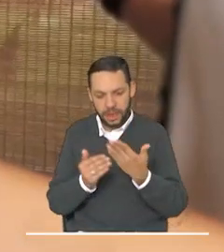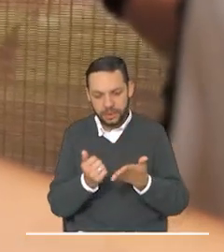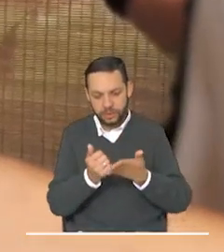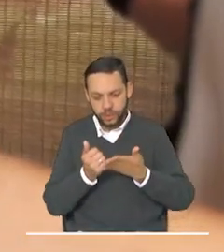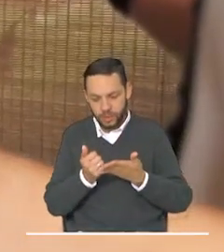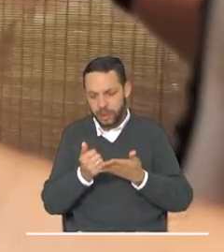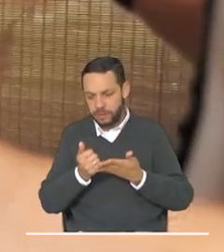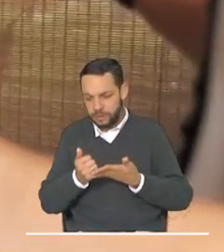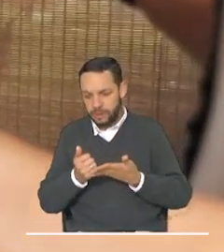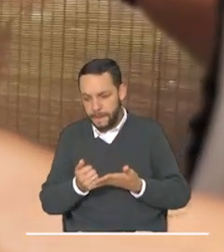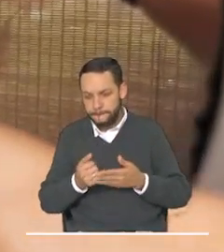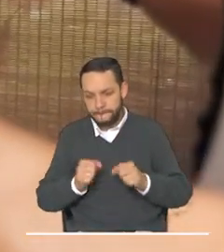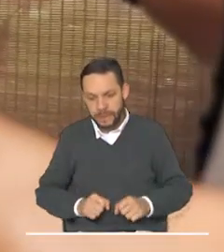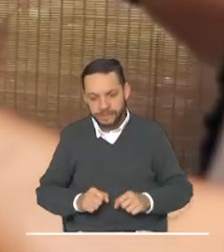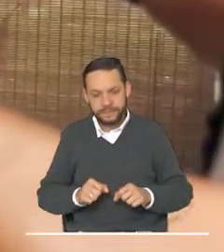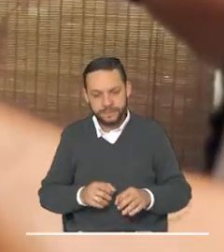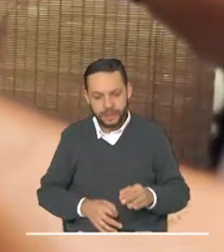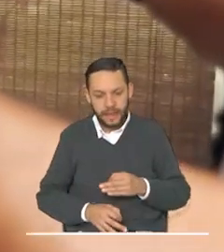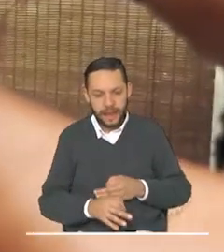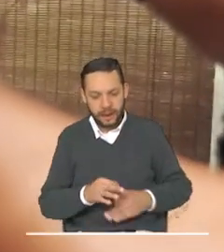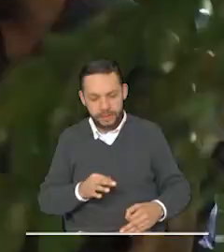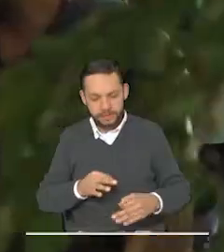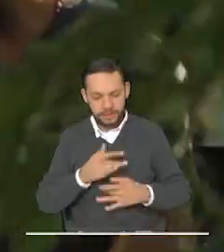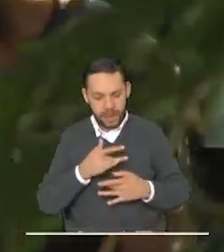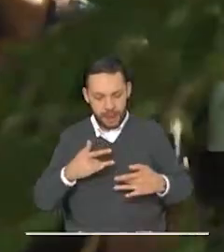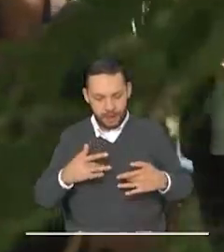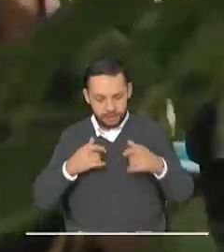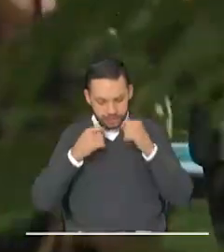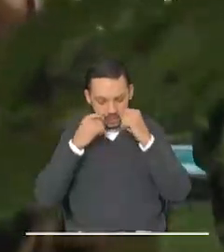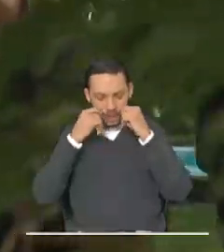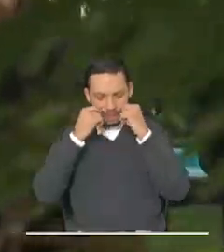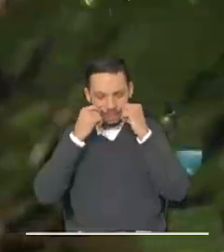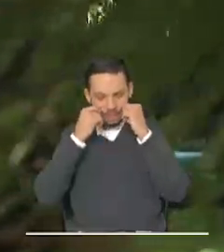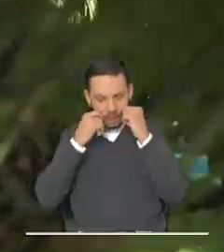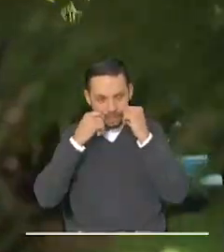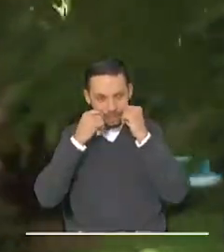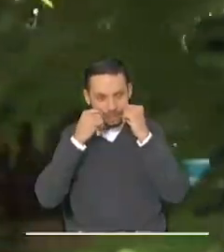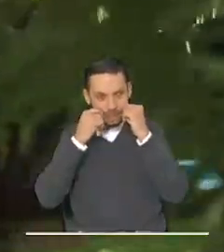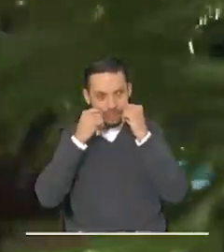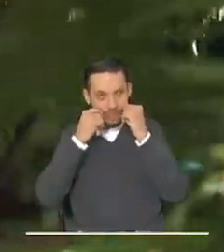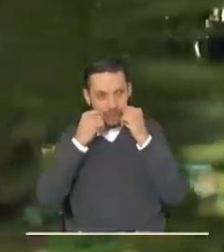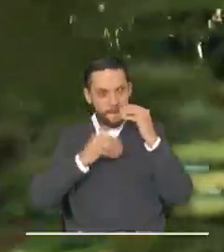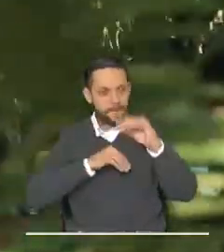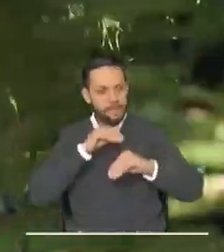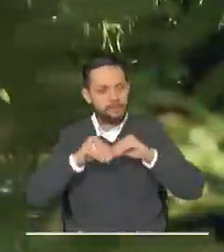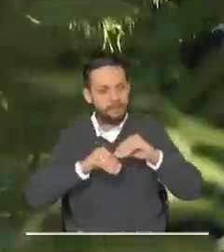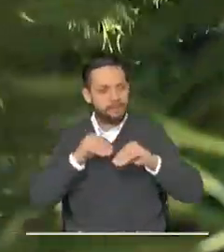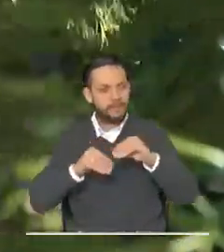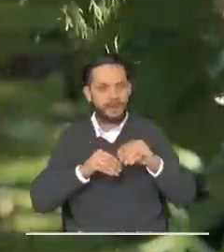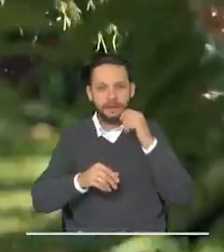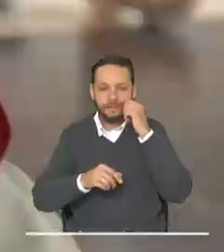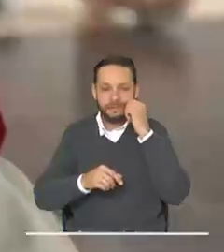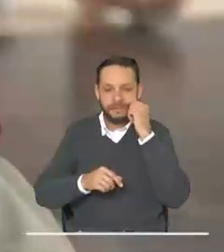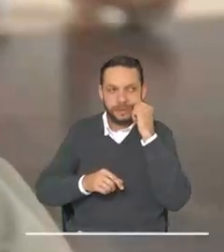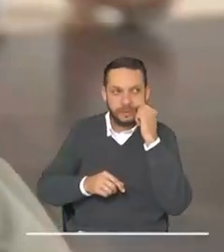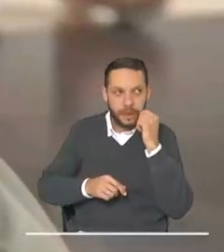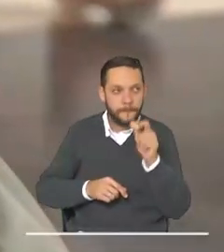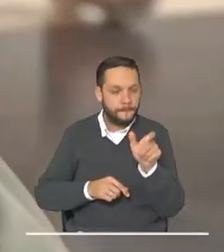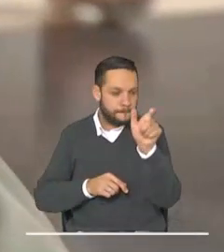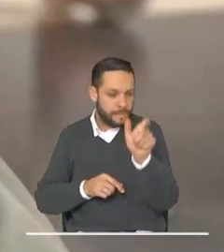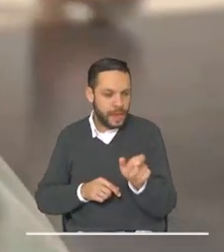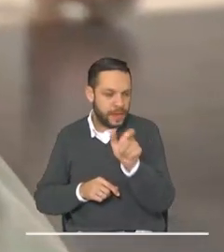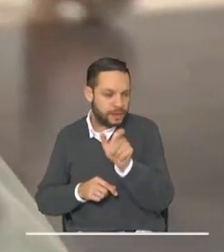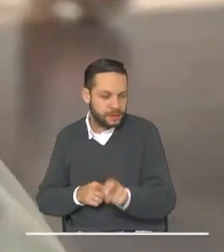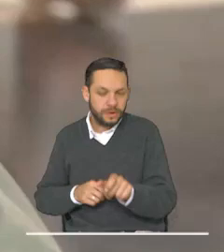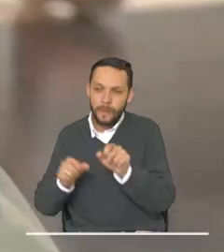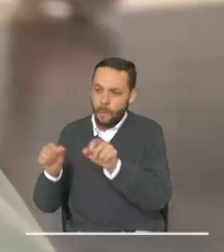nos hace por el contrario más humanos como lo decimos en el módulo escrito y nos hace más humanos en la posibilidad de